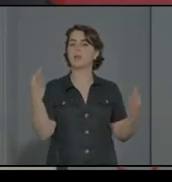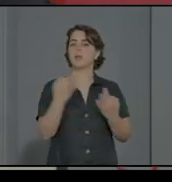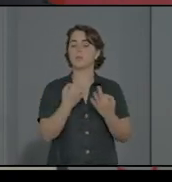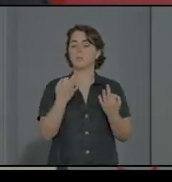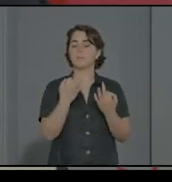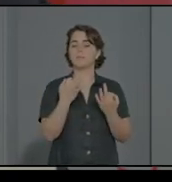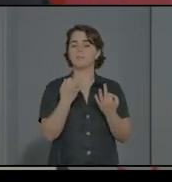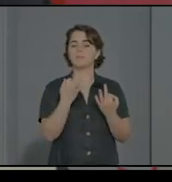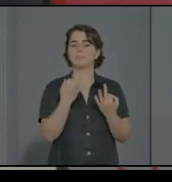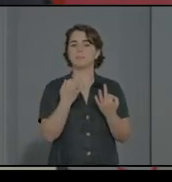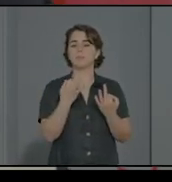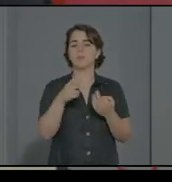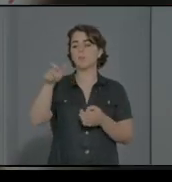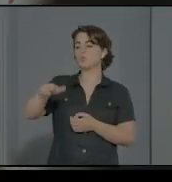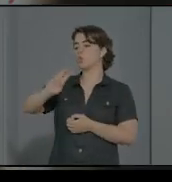la otra persona y otros no.